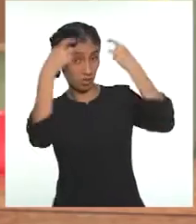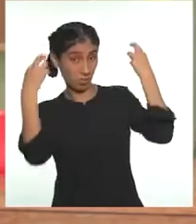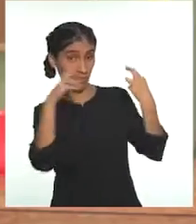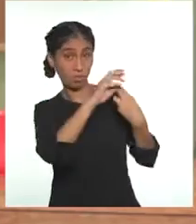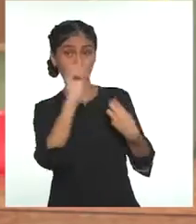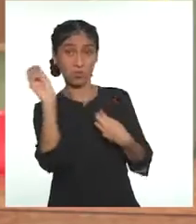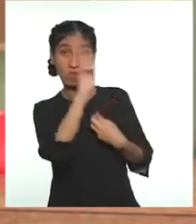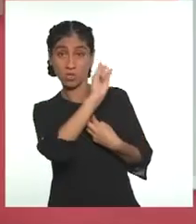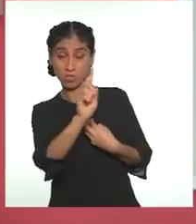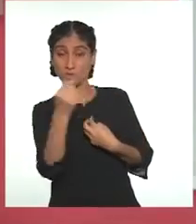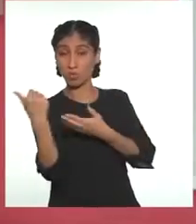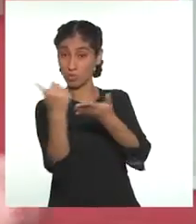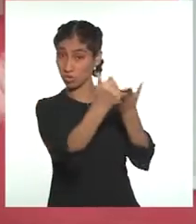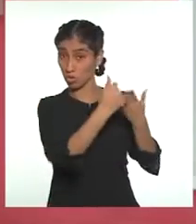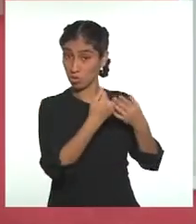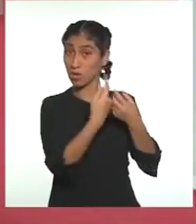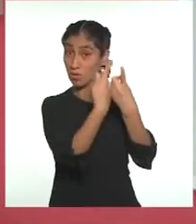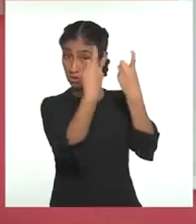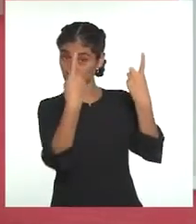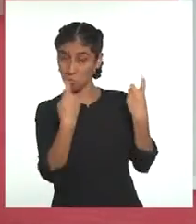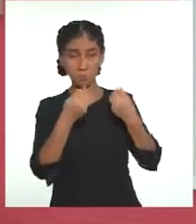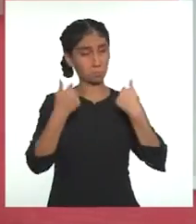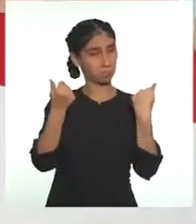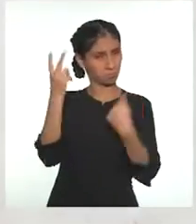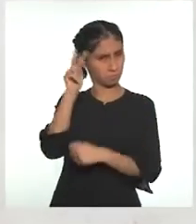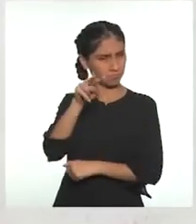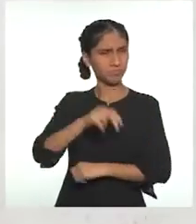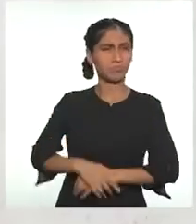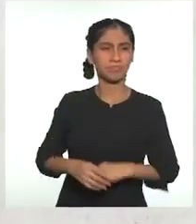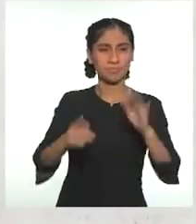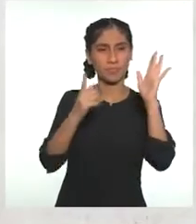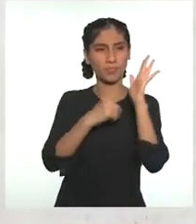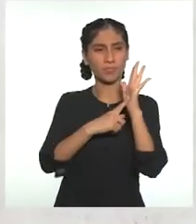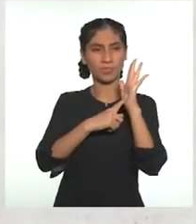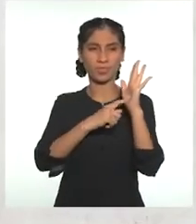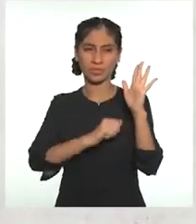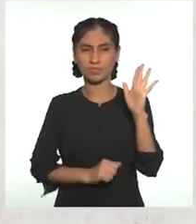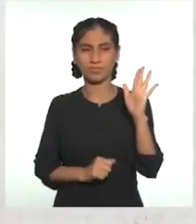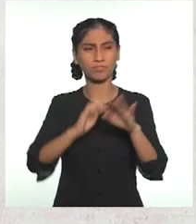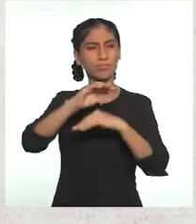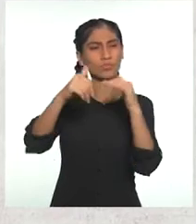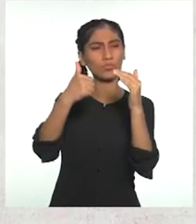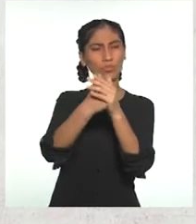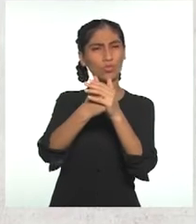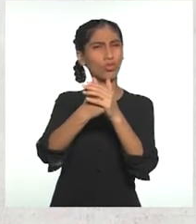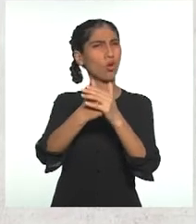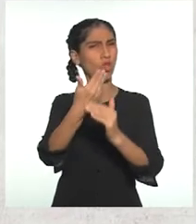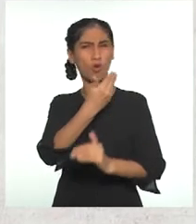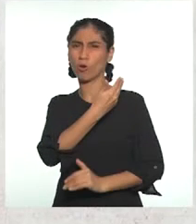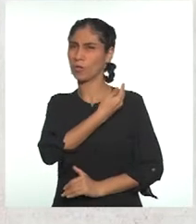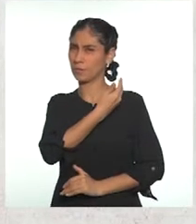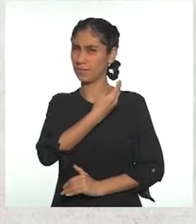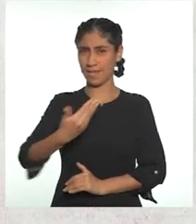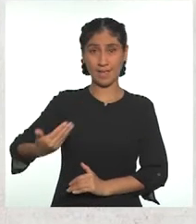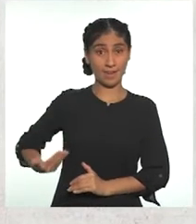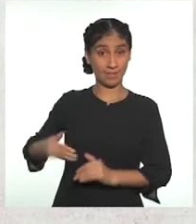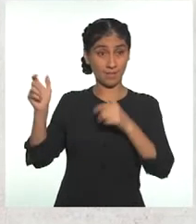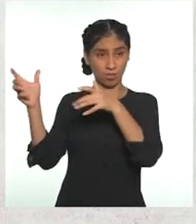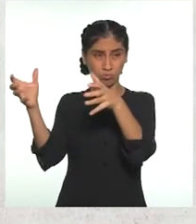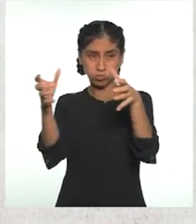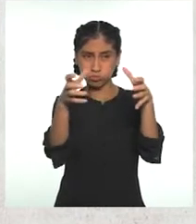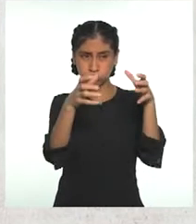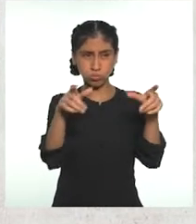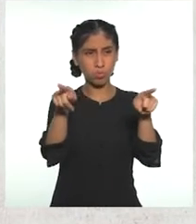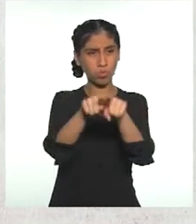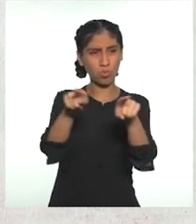responder algunas de tus dudas, ah? Ok, veamos. ¿Por qué es importante saber cómo los gobiernos y la prensa contribuyeron a enfrentar